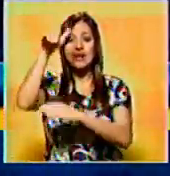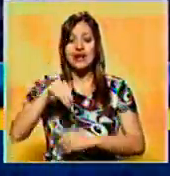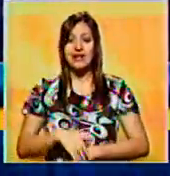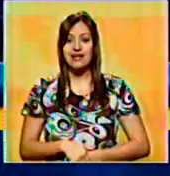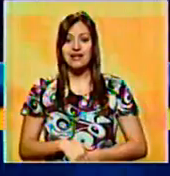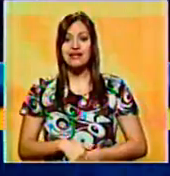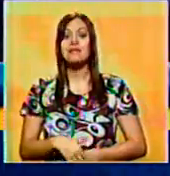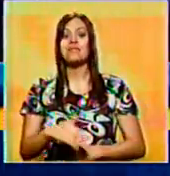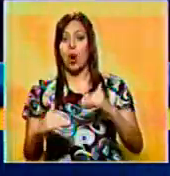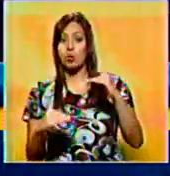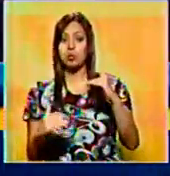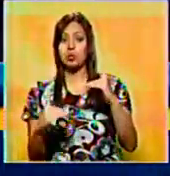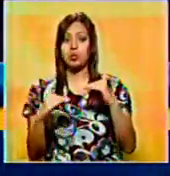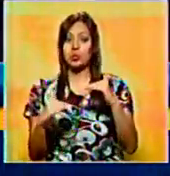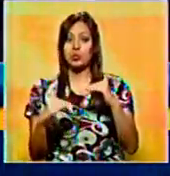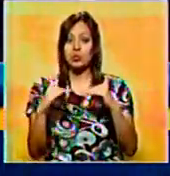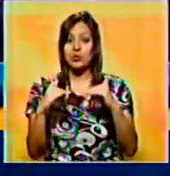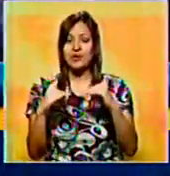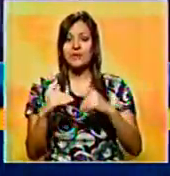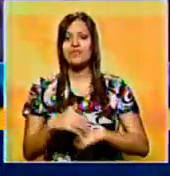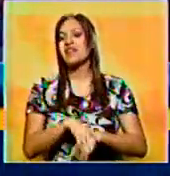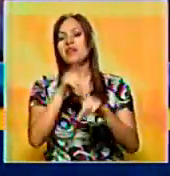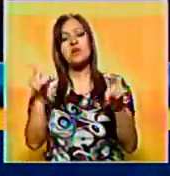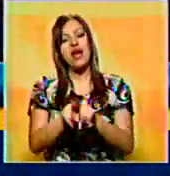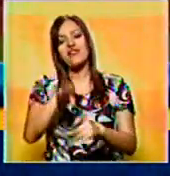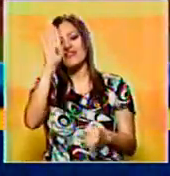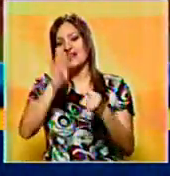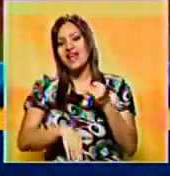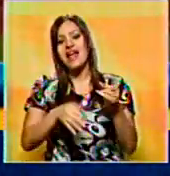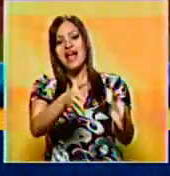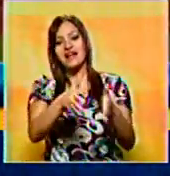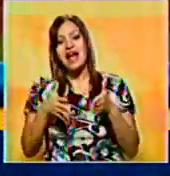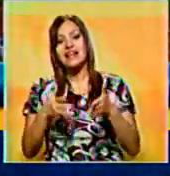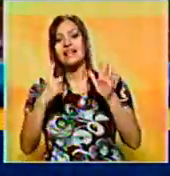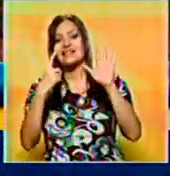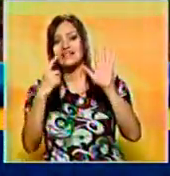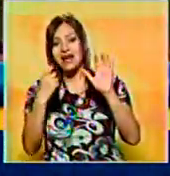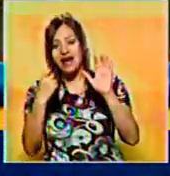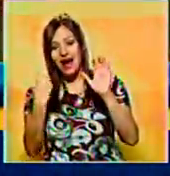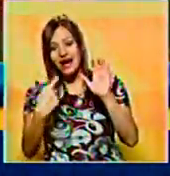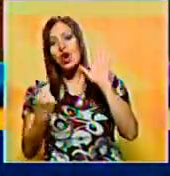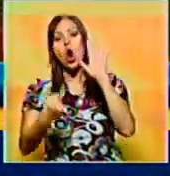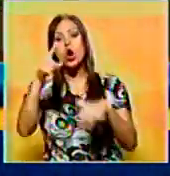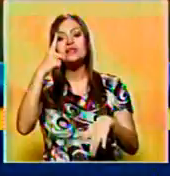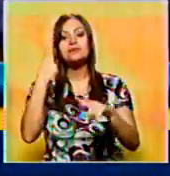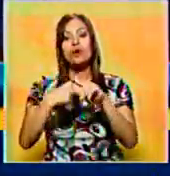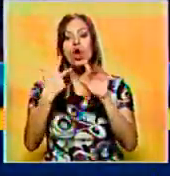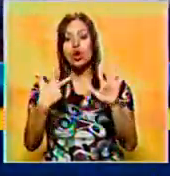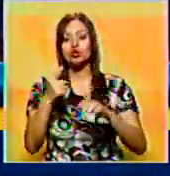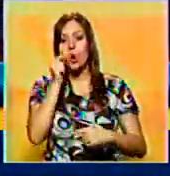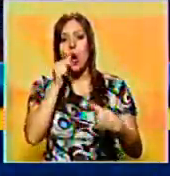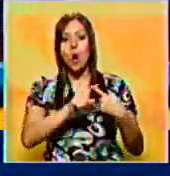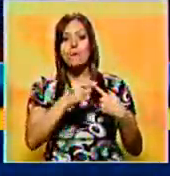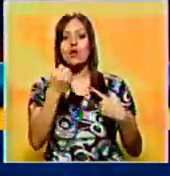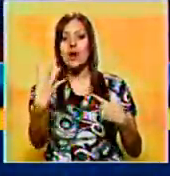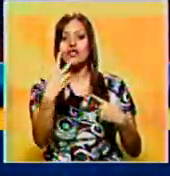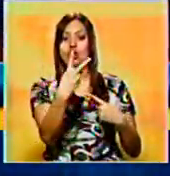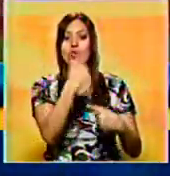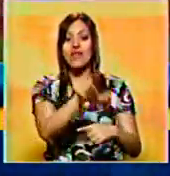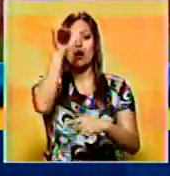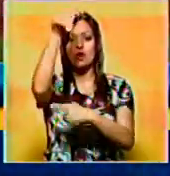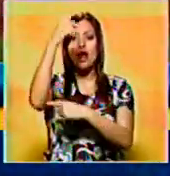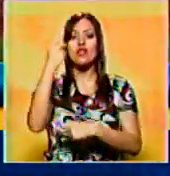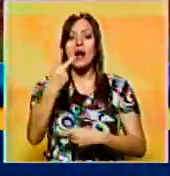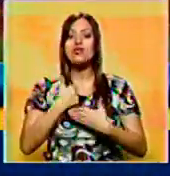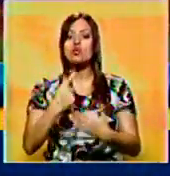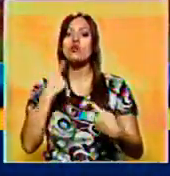que los acercaba en la pizarra. Aún así, al final la victoria fue 11-8 para Caribes. Corey Aldridge llegó de 4-2 con cuadrangular, 2 remolcadas y una